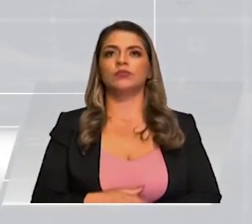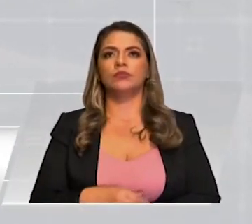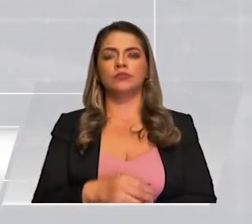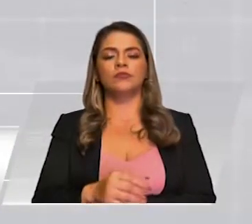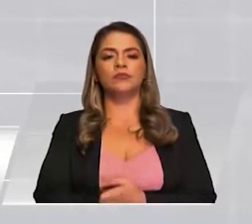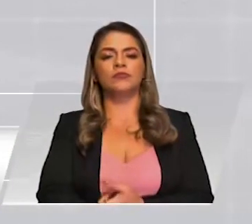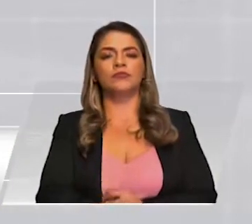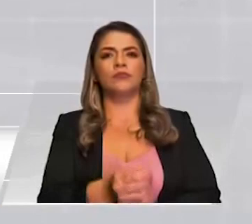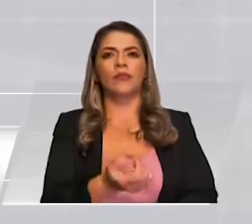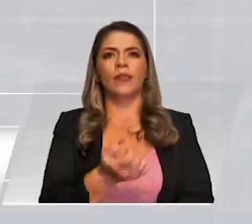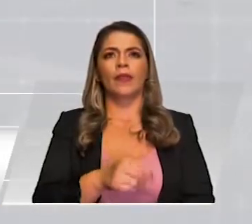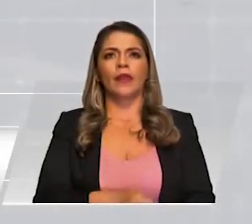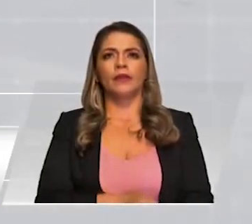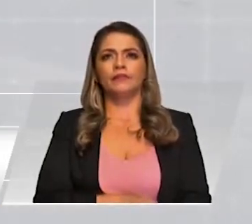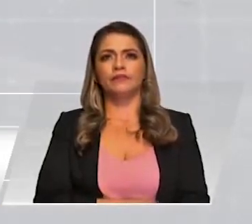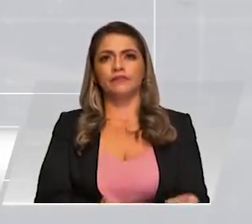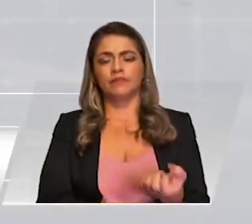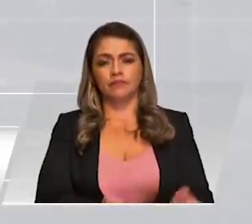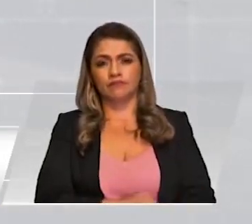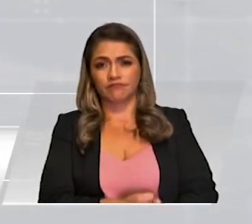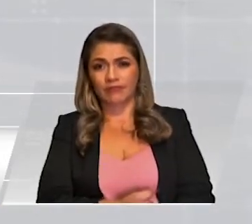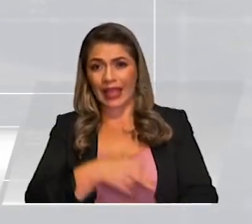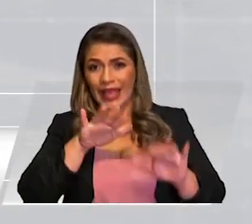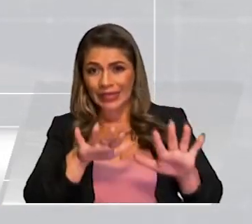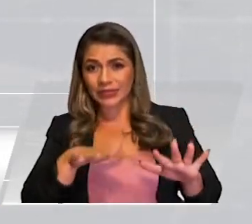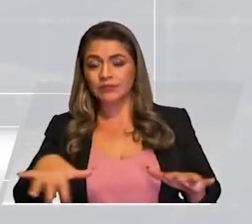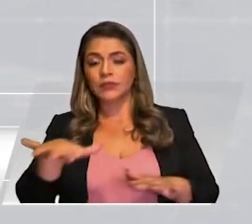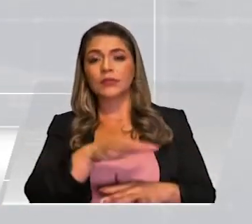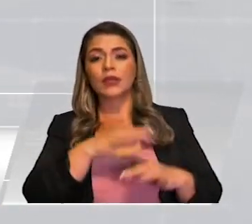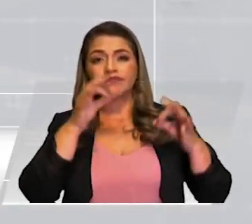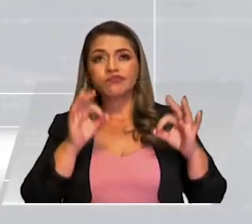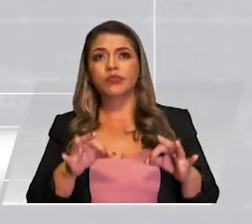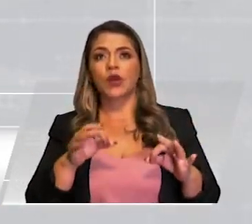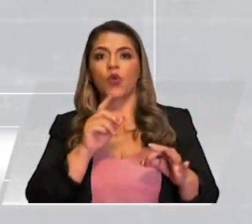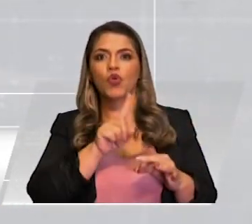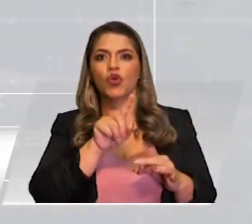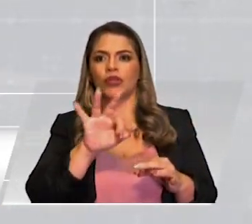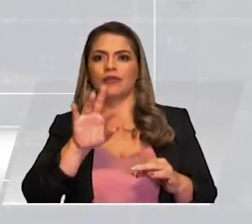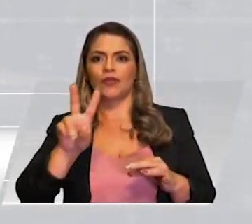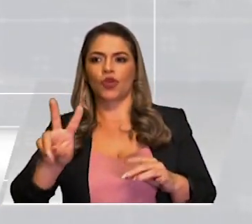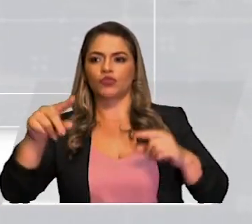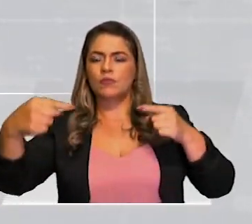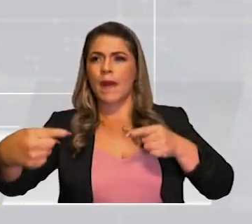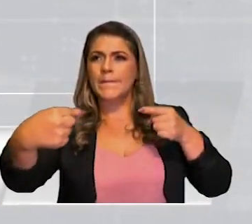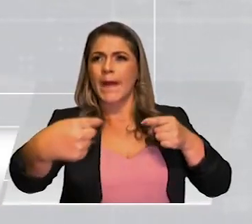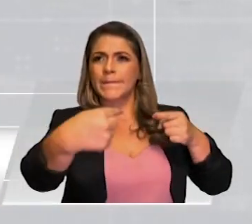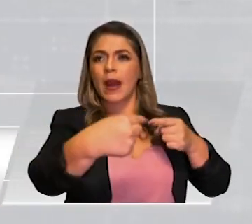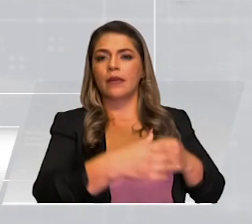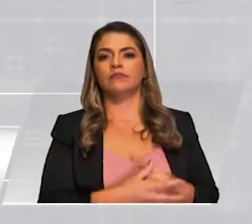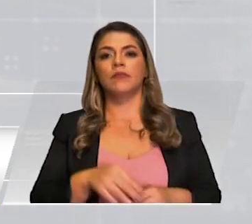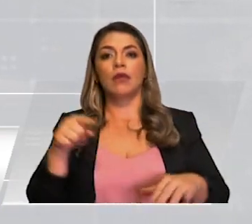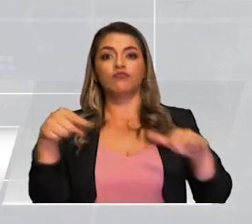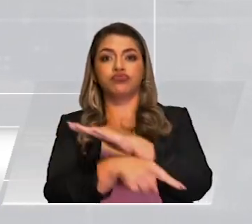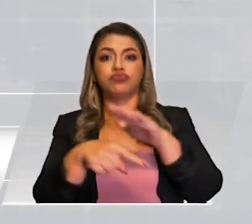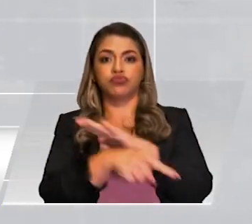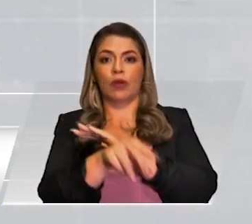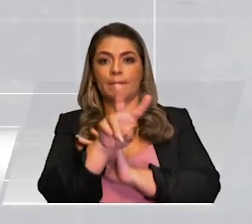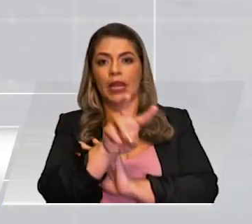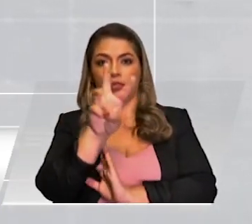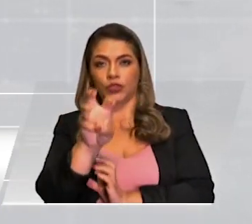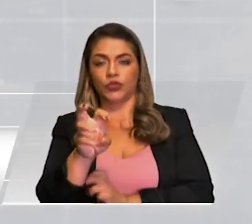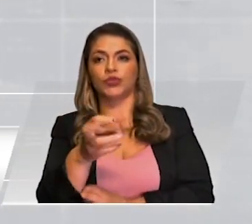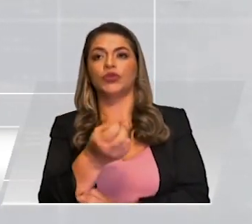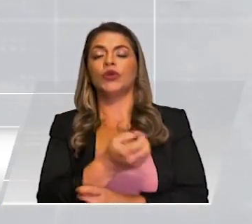de la Unión e hincha confeso de Atlético Nacional suma en su carrera 132 partidos y 28 anotaciones. El contrato